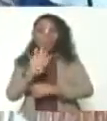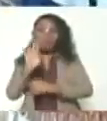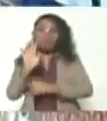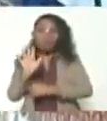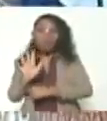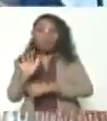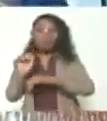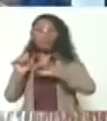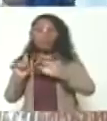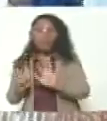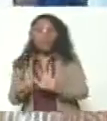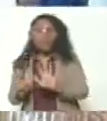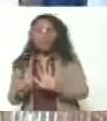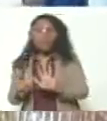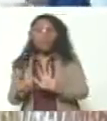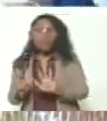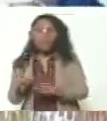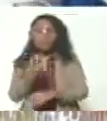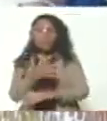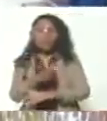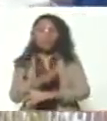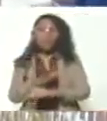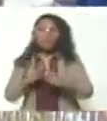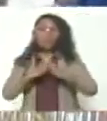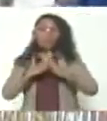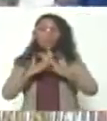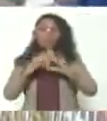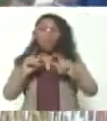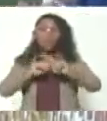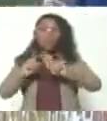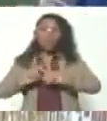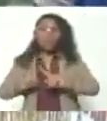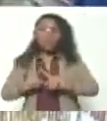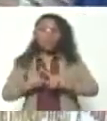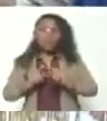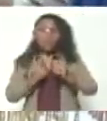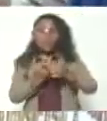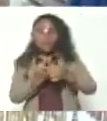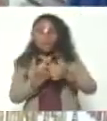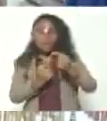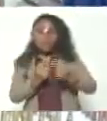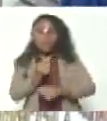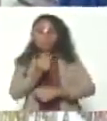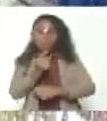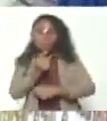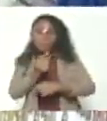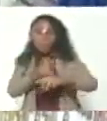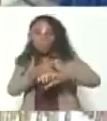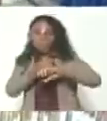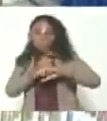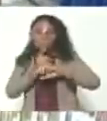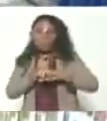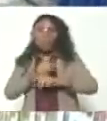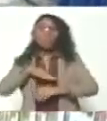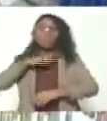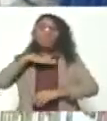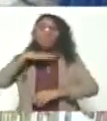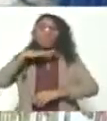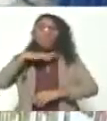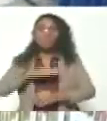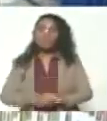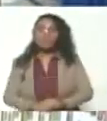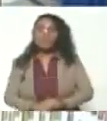3, 4, 5, 6... ¿No? Sí, todos completos, todos de municiones de 7.62x39... Con municiones full. Y